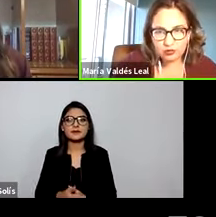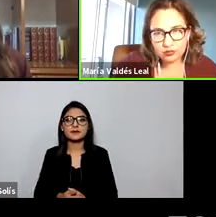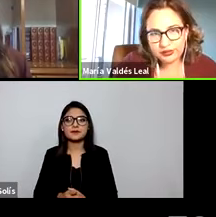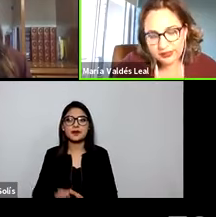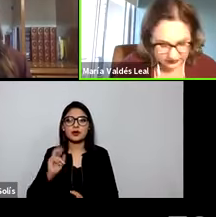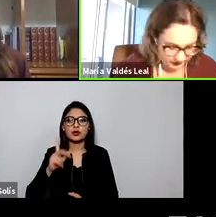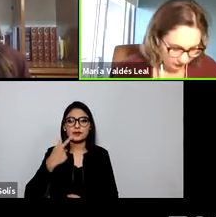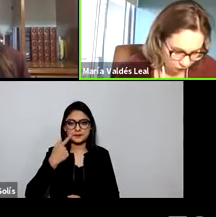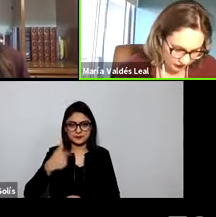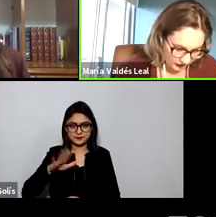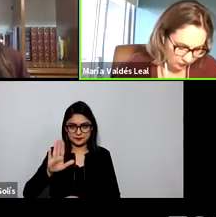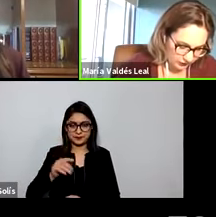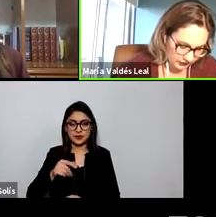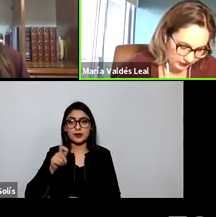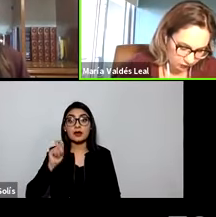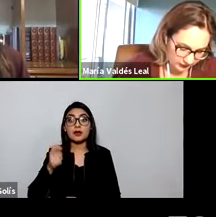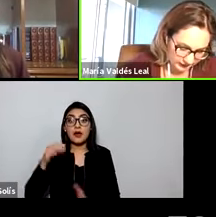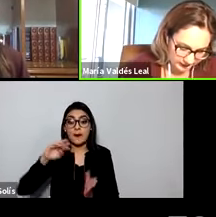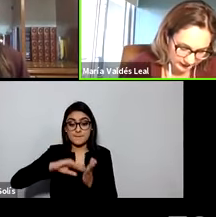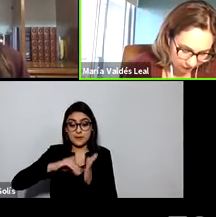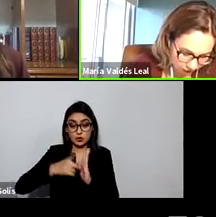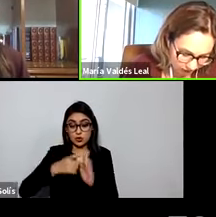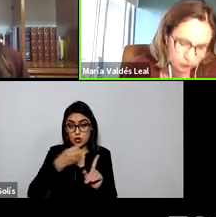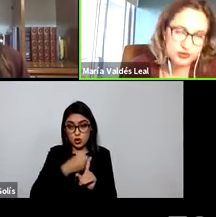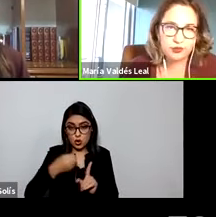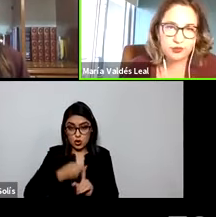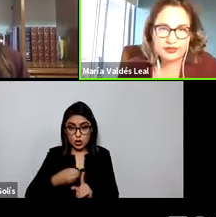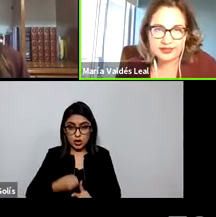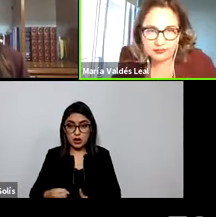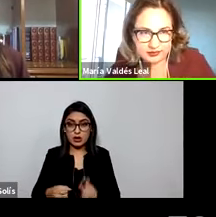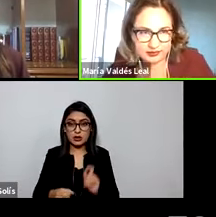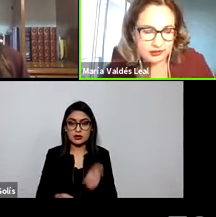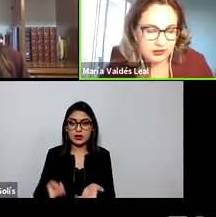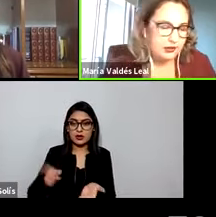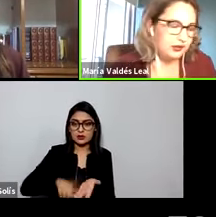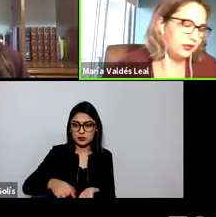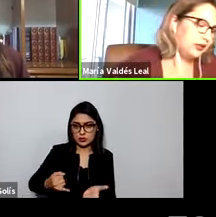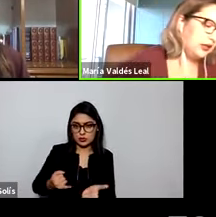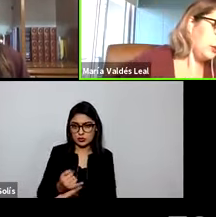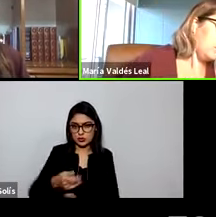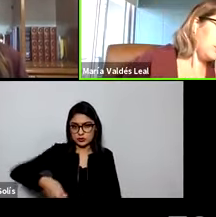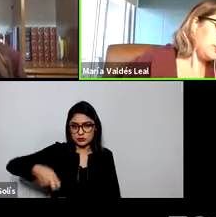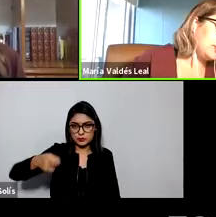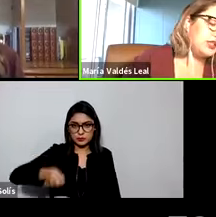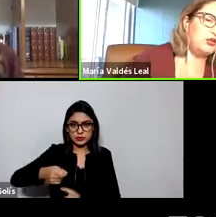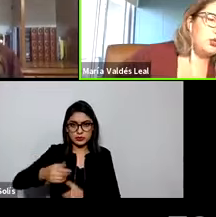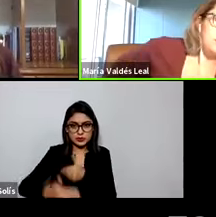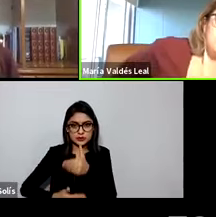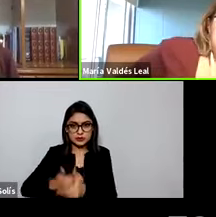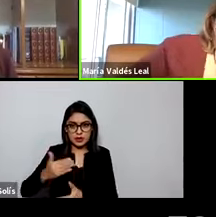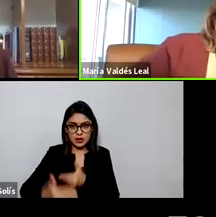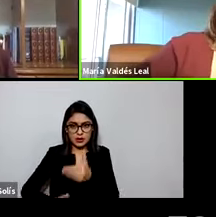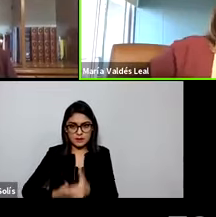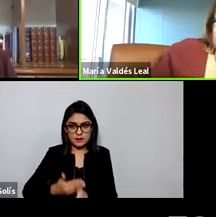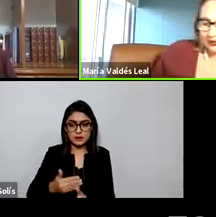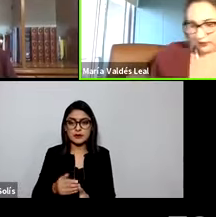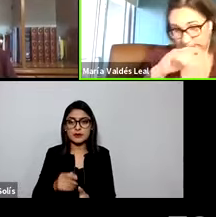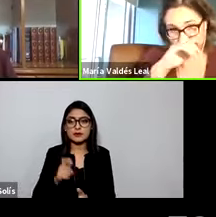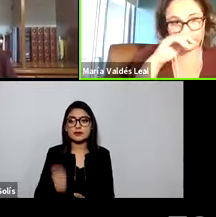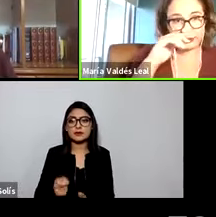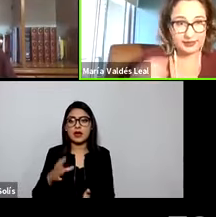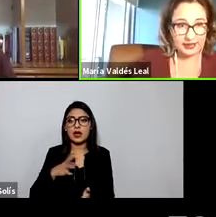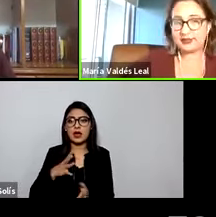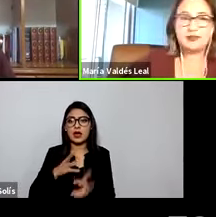la metodología que se usa, pues es algo que se desarrolla jurisprudencialmente y que pues retoma